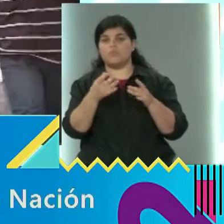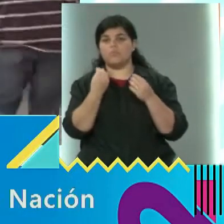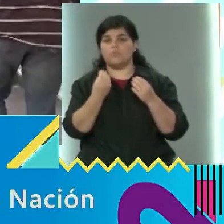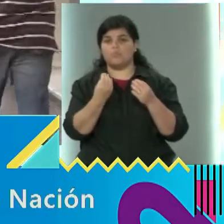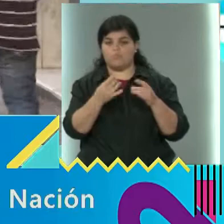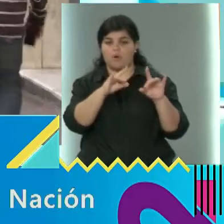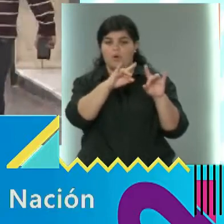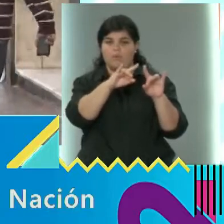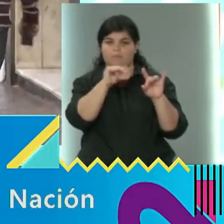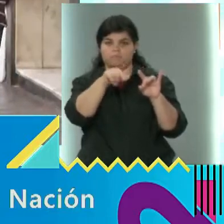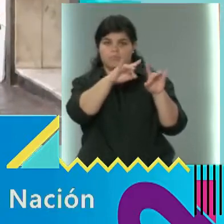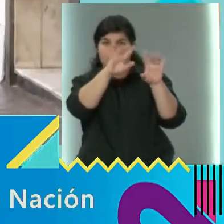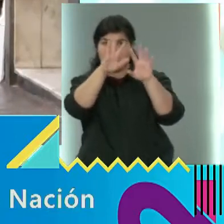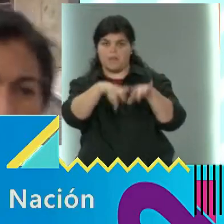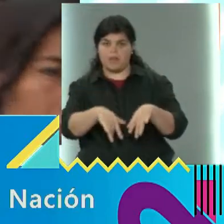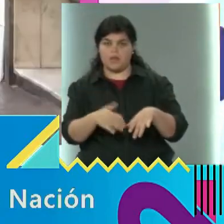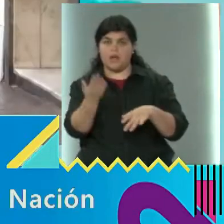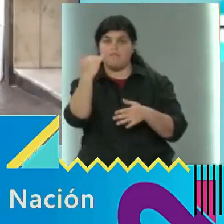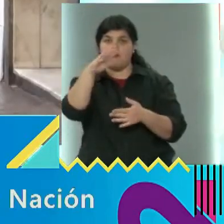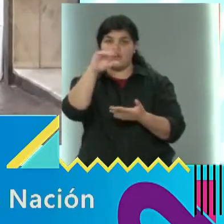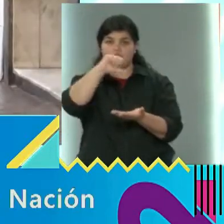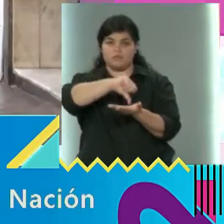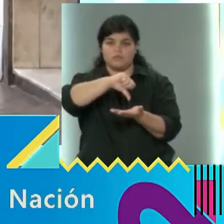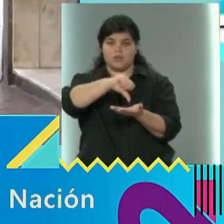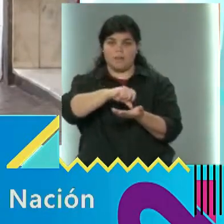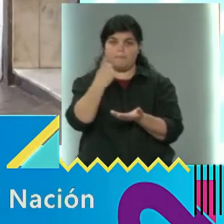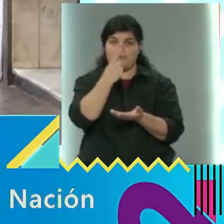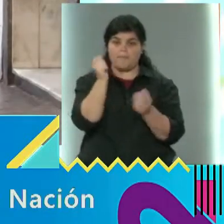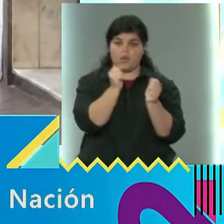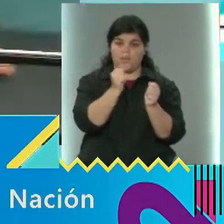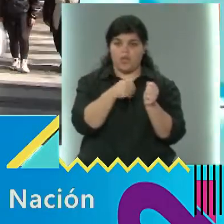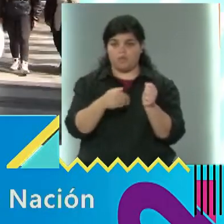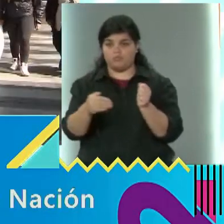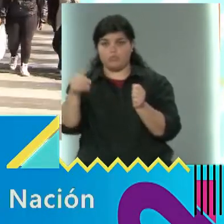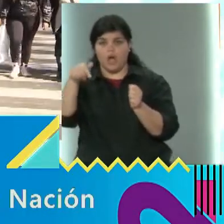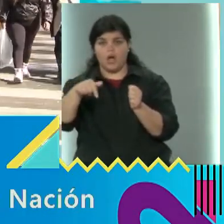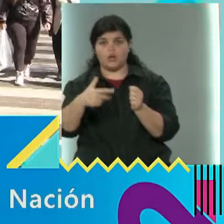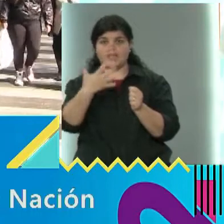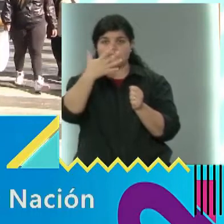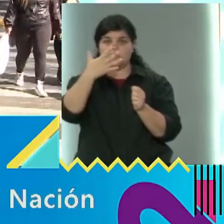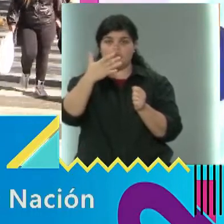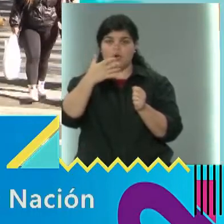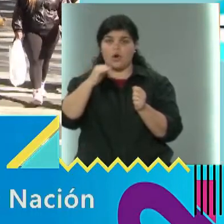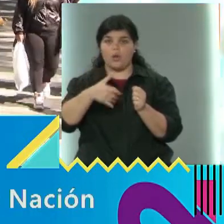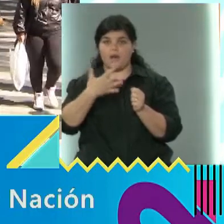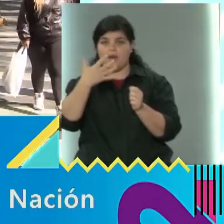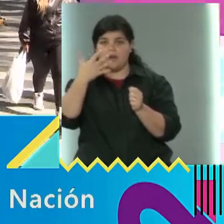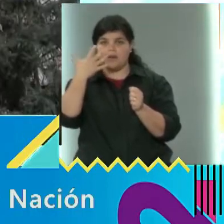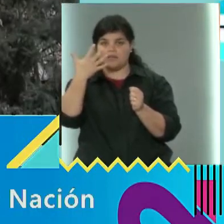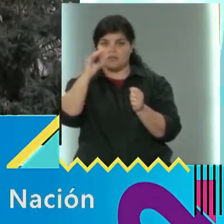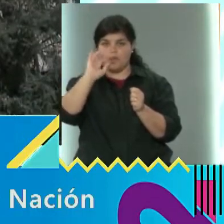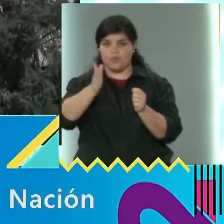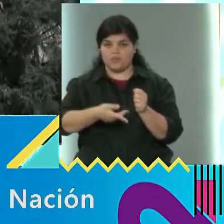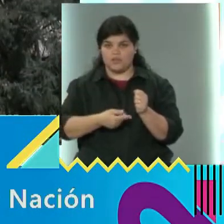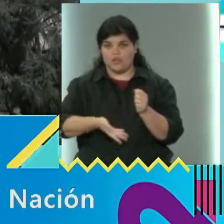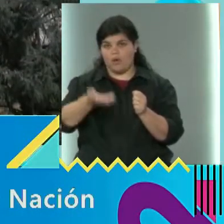Banco Central, desde el 1 de mayo ahora ha aumentado un 1,5%. La estadística